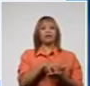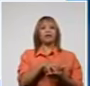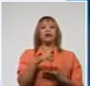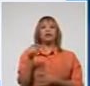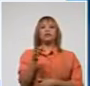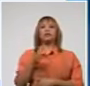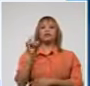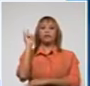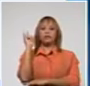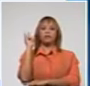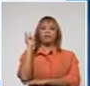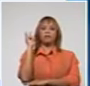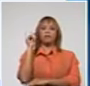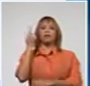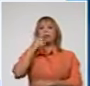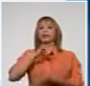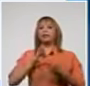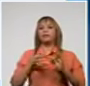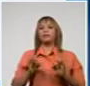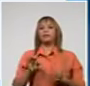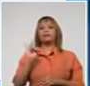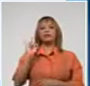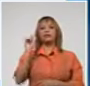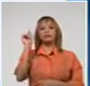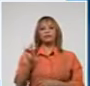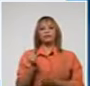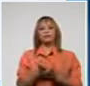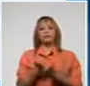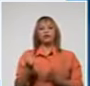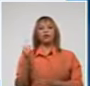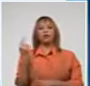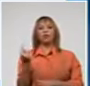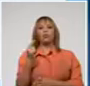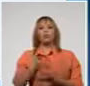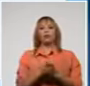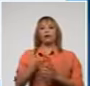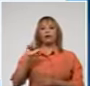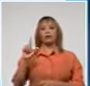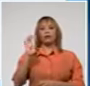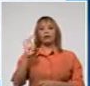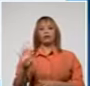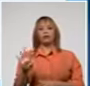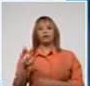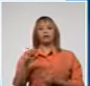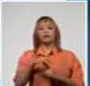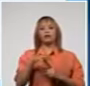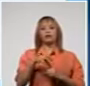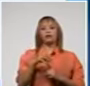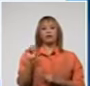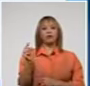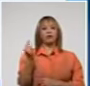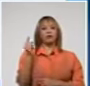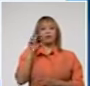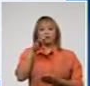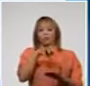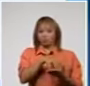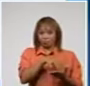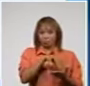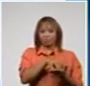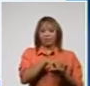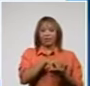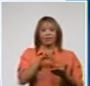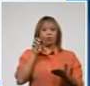Palma. Artemisa tiene 7 casos confirmados, 1 del municipio Mariel, 4 del municipio de San Cristóbal. El último evento de transmisión que se abrió en el